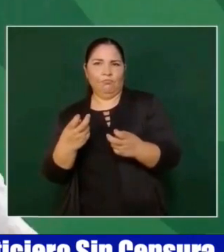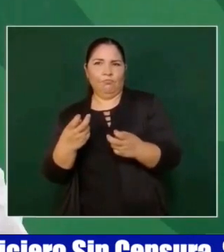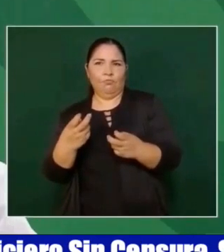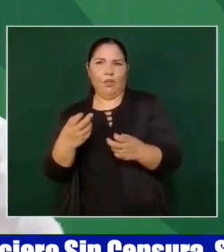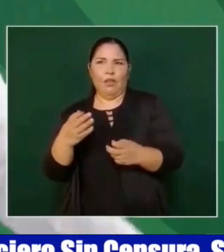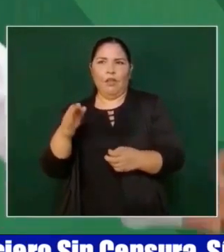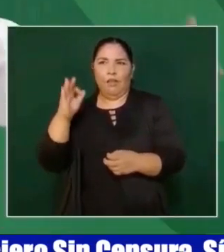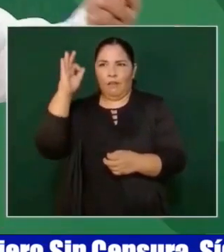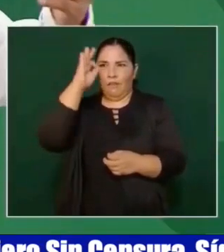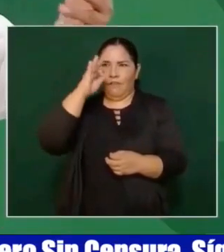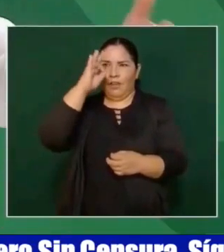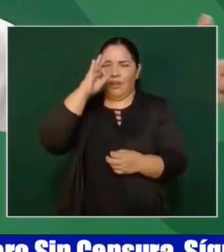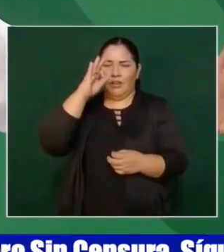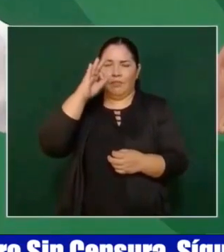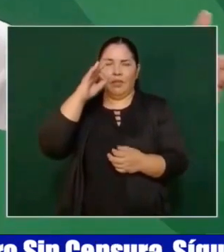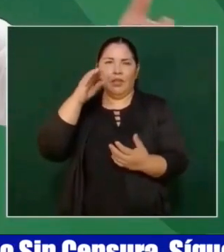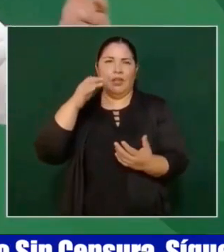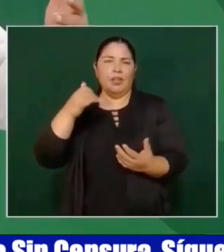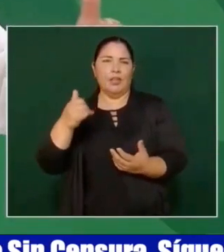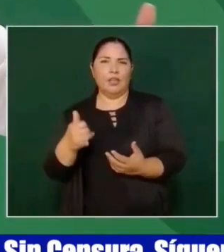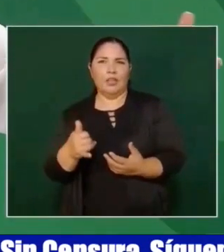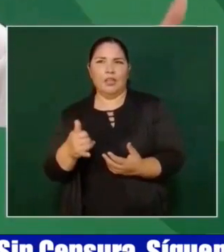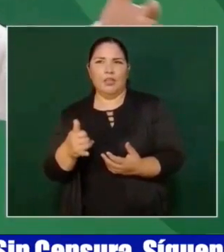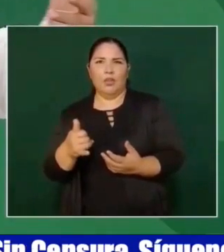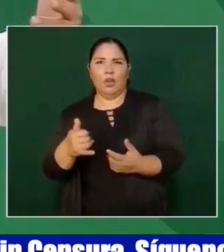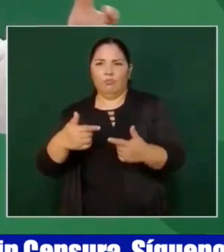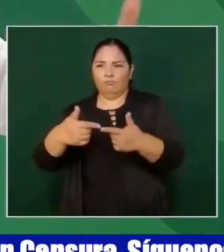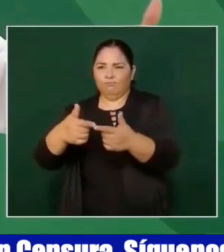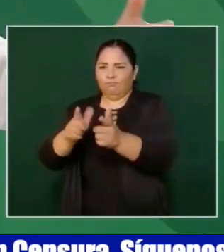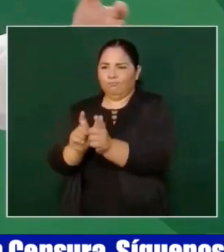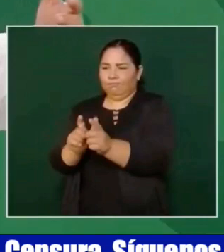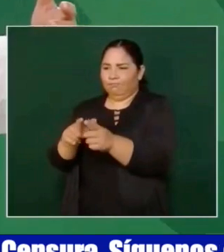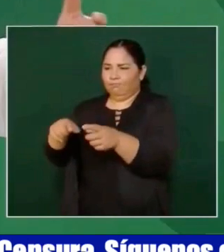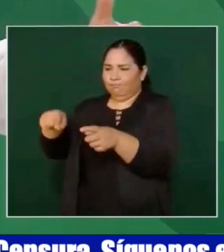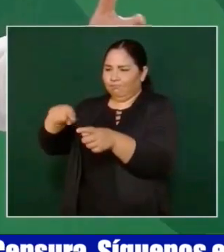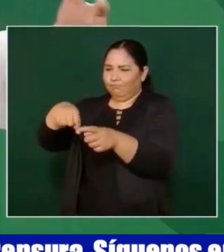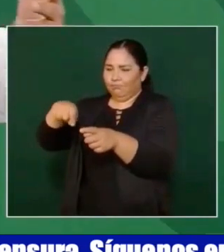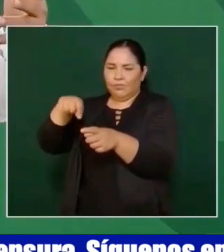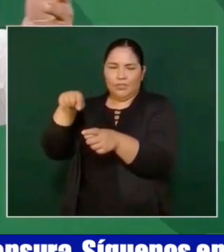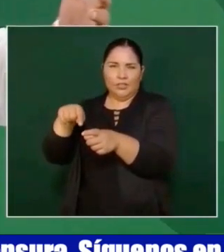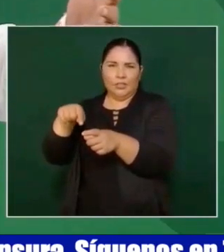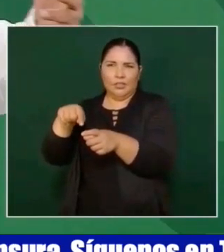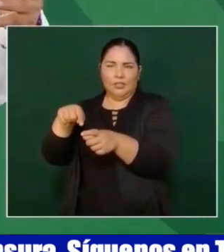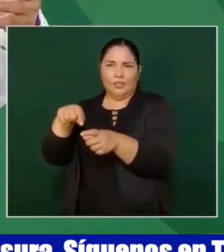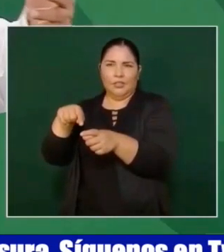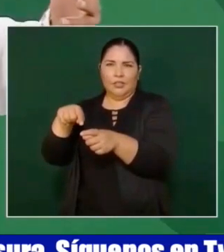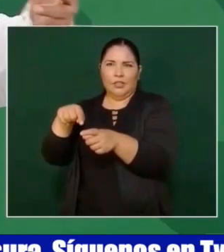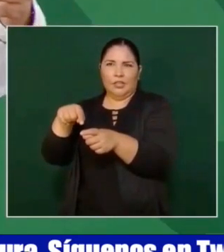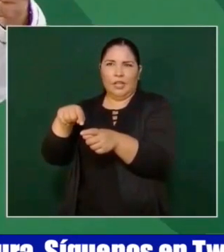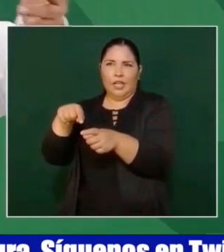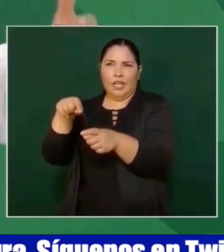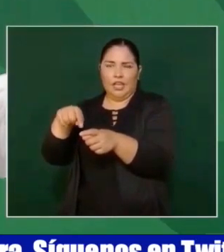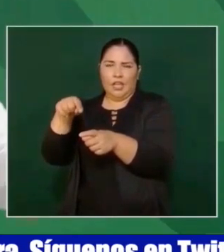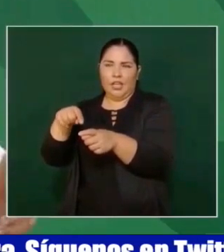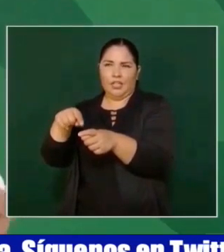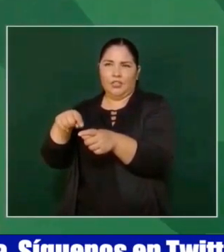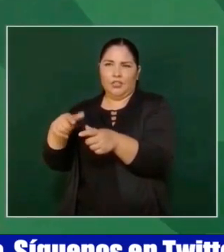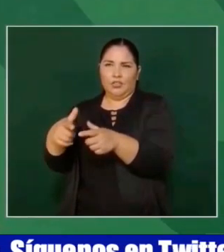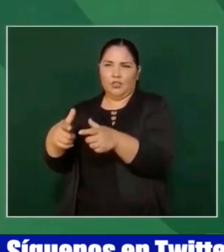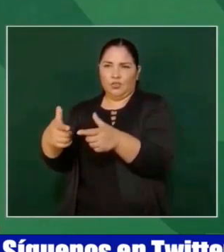y el grupo de la delincuencia